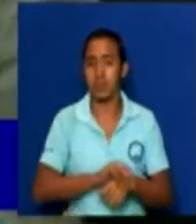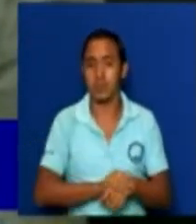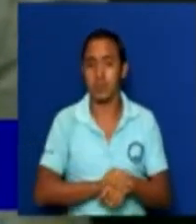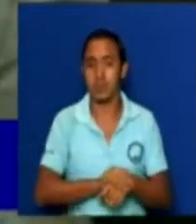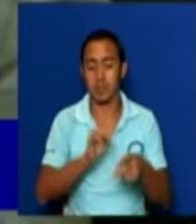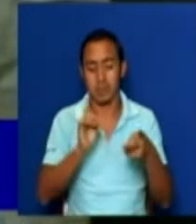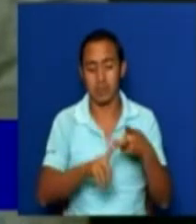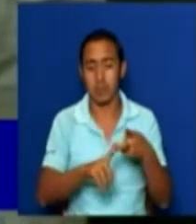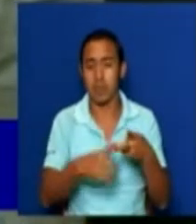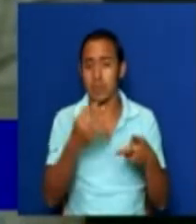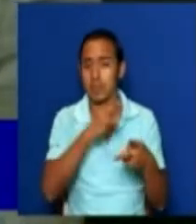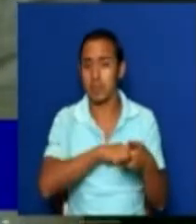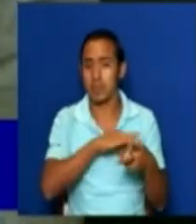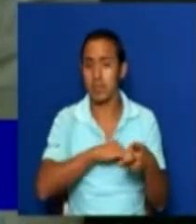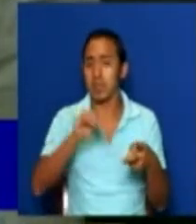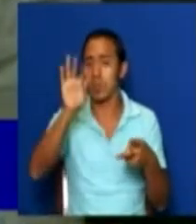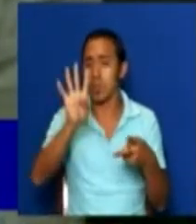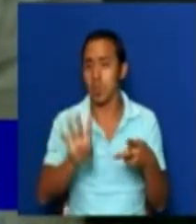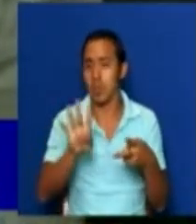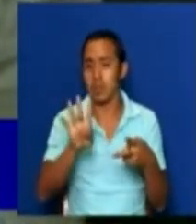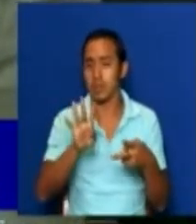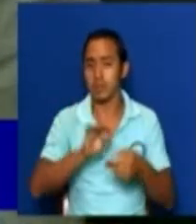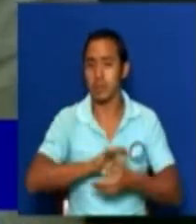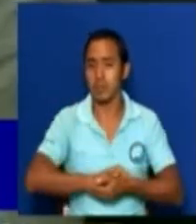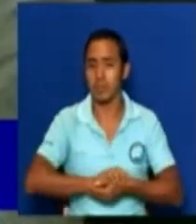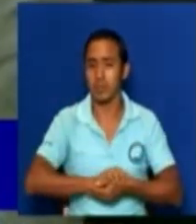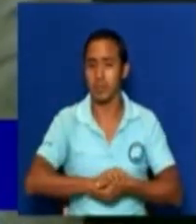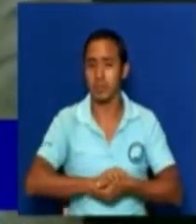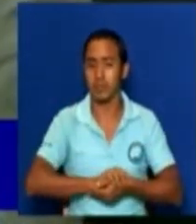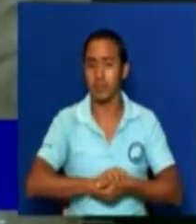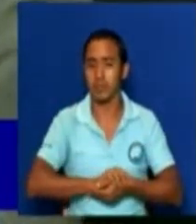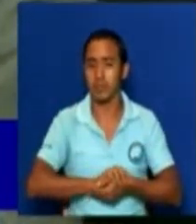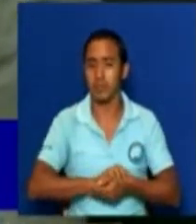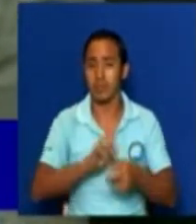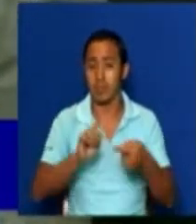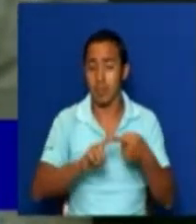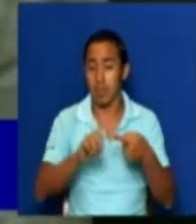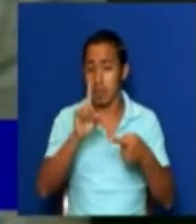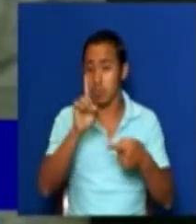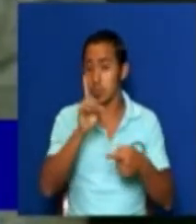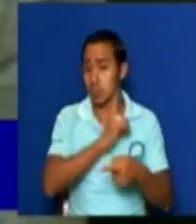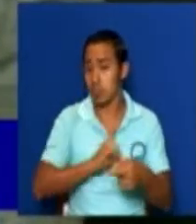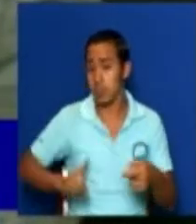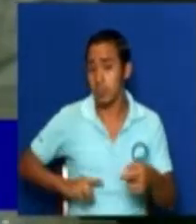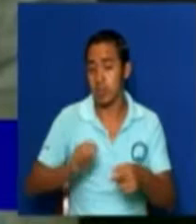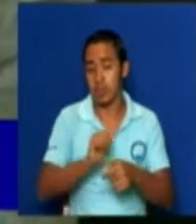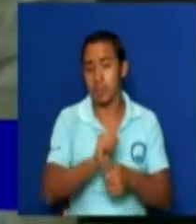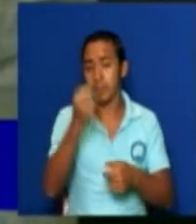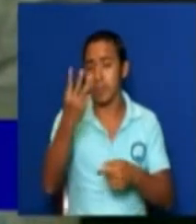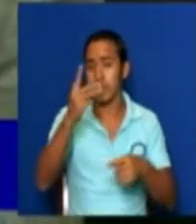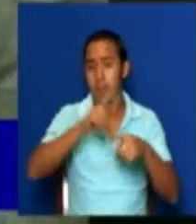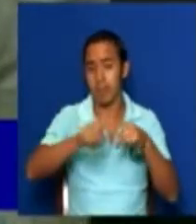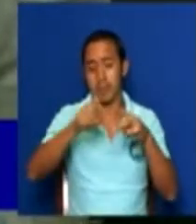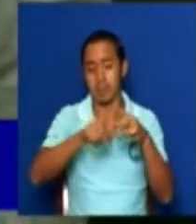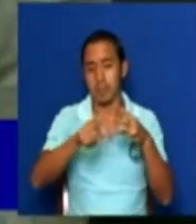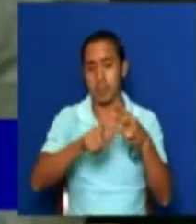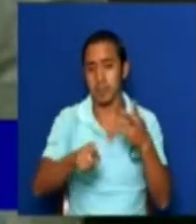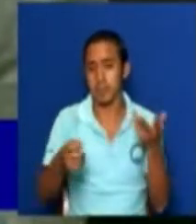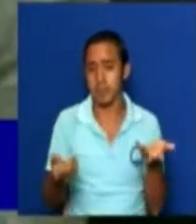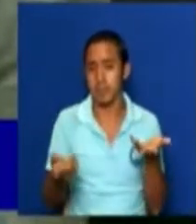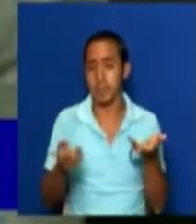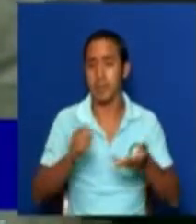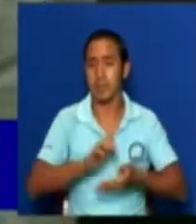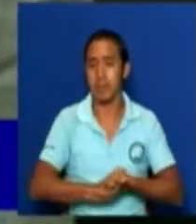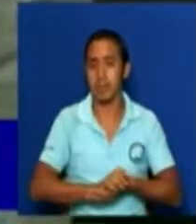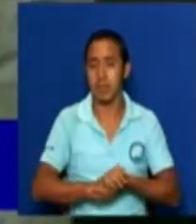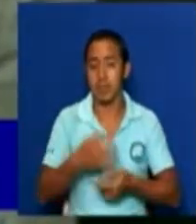salarios. Es decir, un diputado suplente recibe cada 3 meses el salario que un diputado